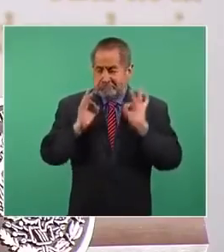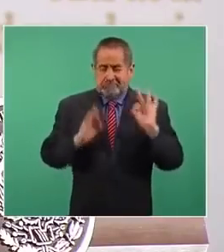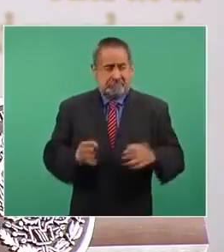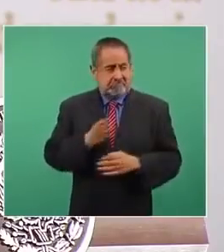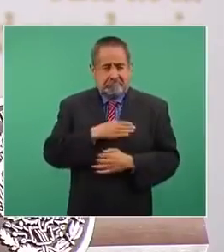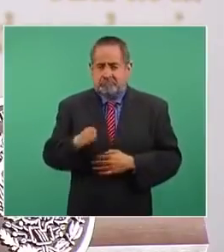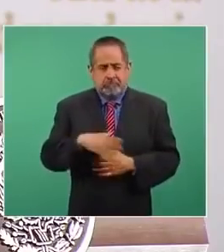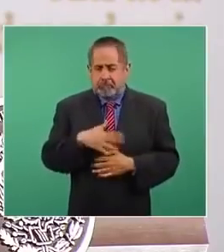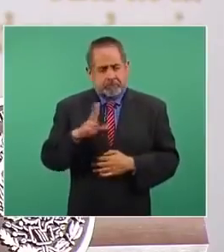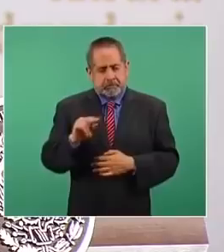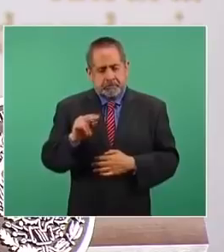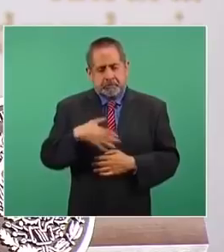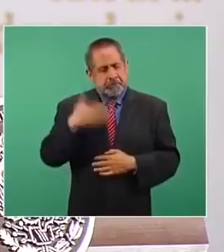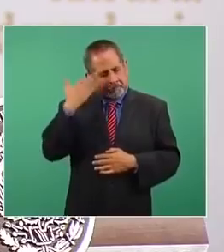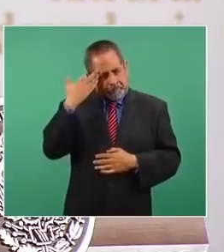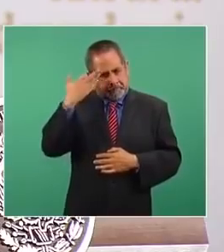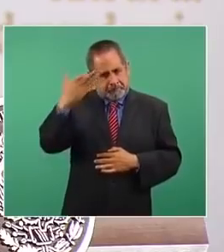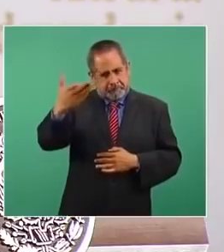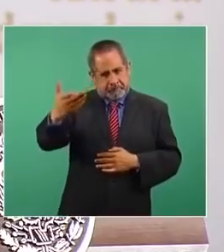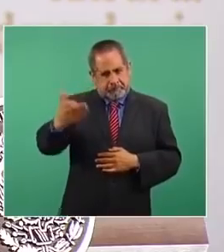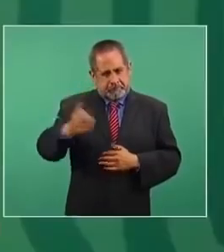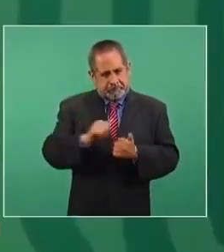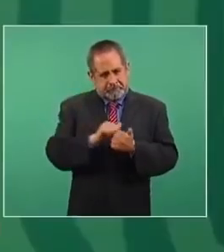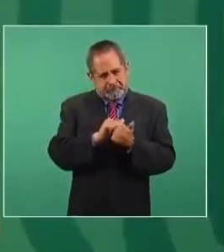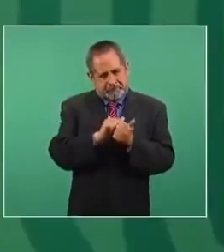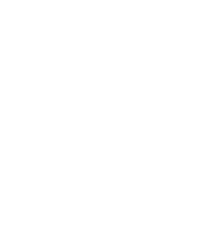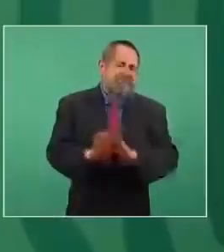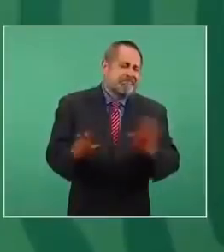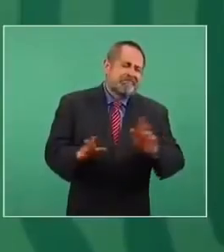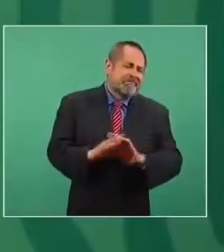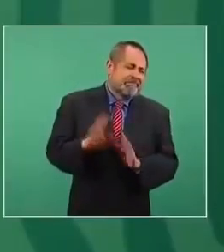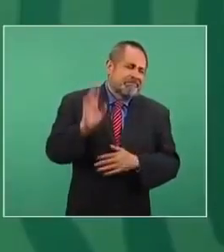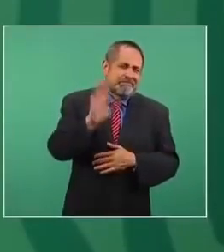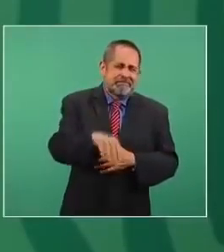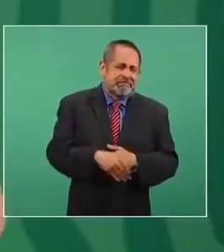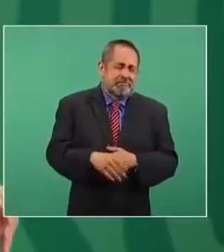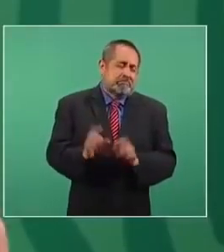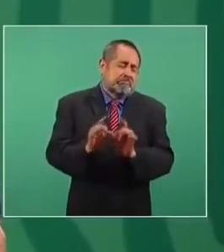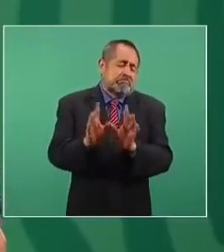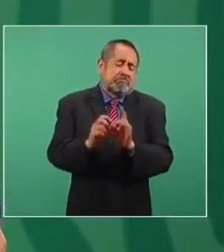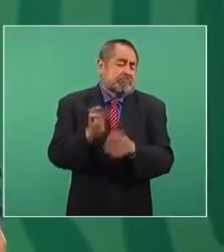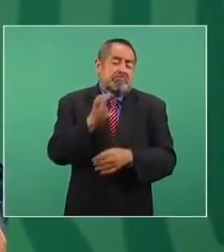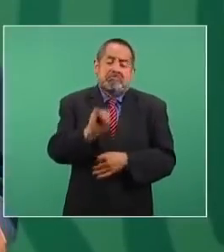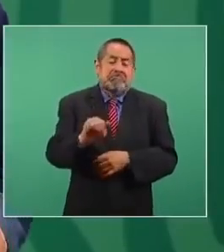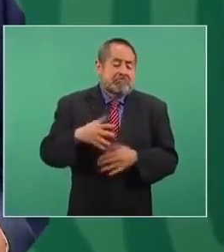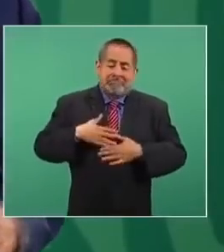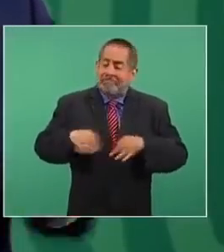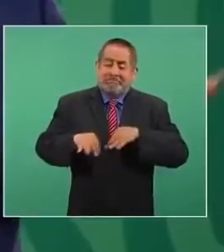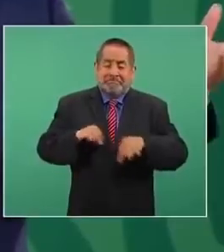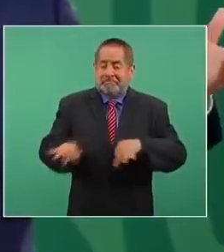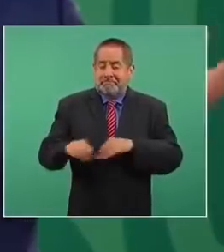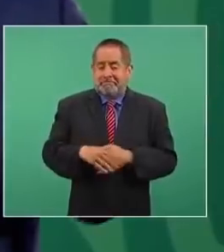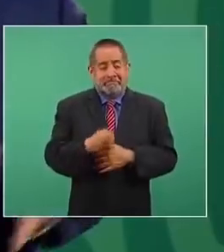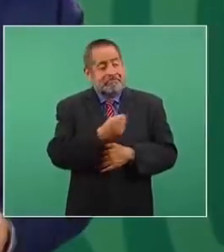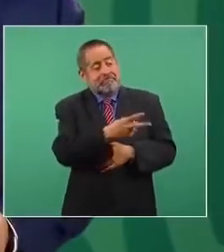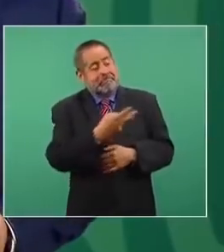en recuperarse, porque es como un huracán que pasa. Son gajes del oficio.